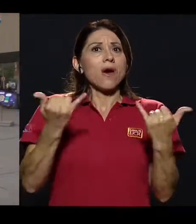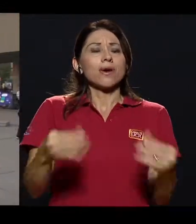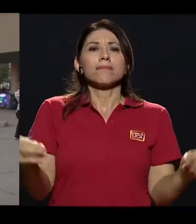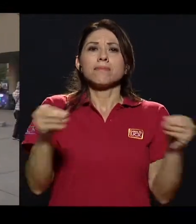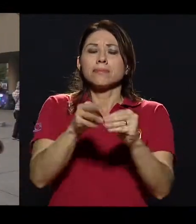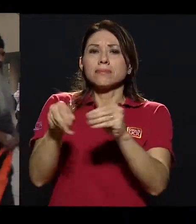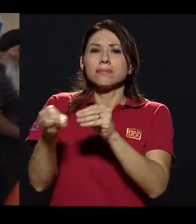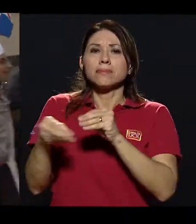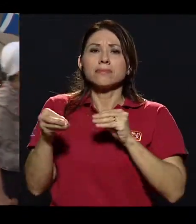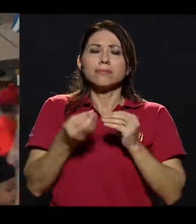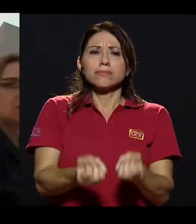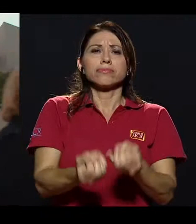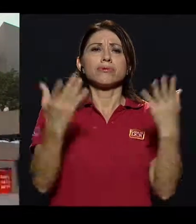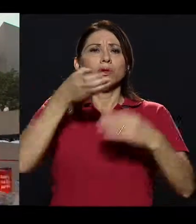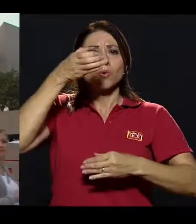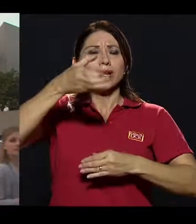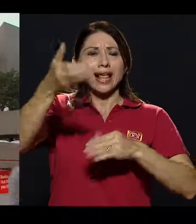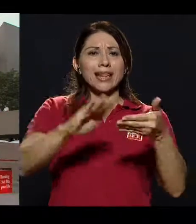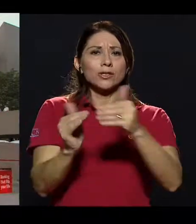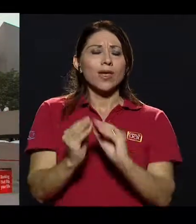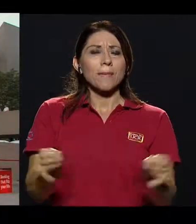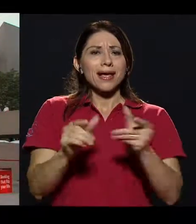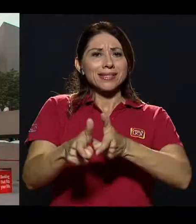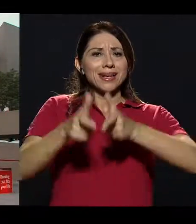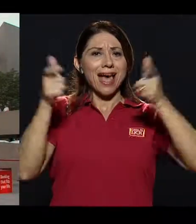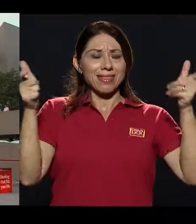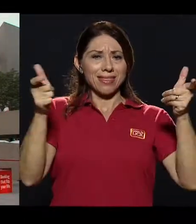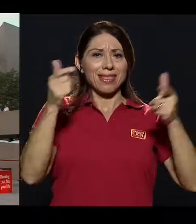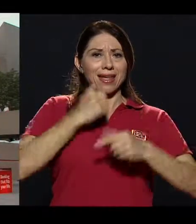rasgo pluricultural de la ciudad más grande de Canadá.